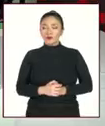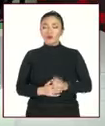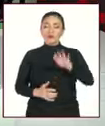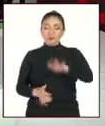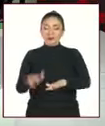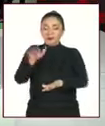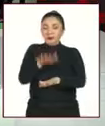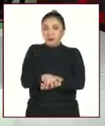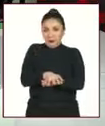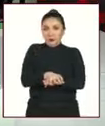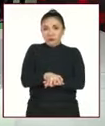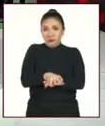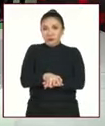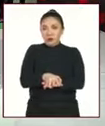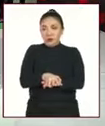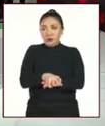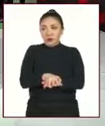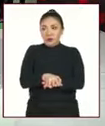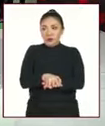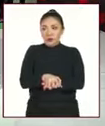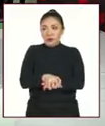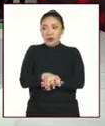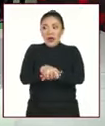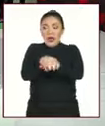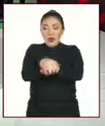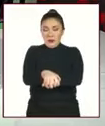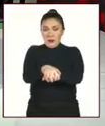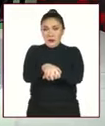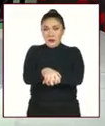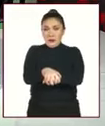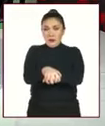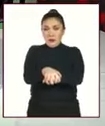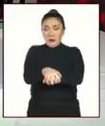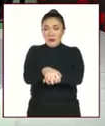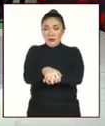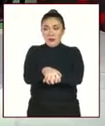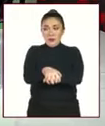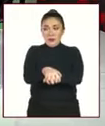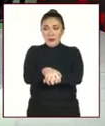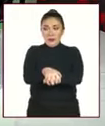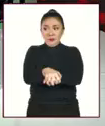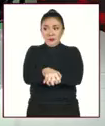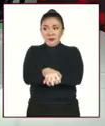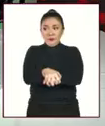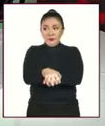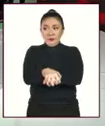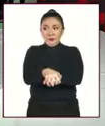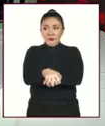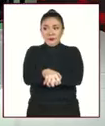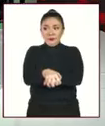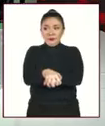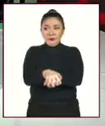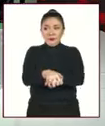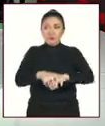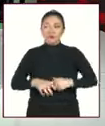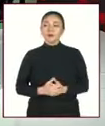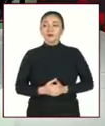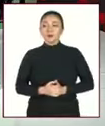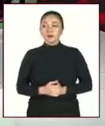es, entonces las colocamos así y luego vamos a entrelazarlas. Vamos a colocarnos en esta